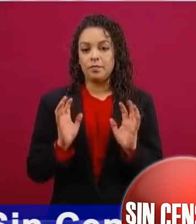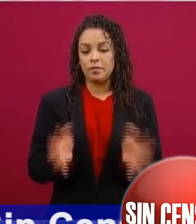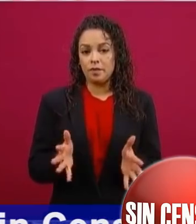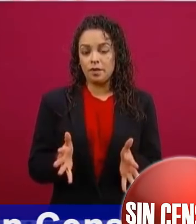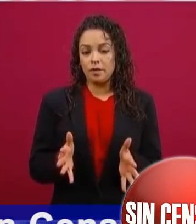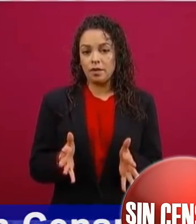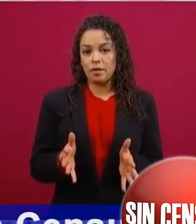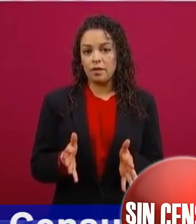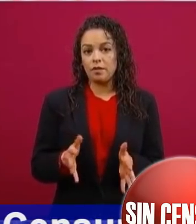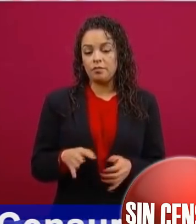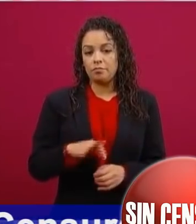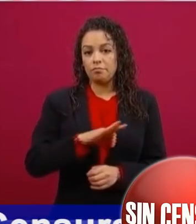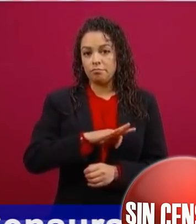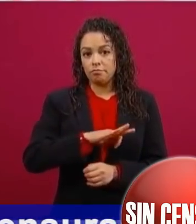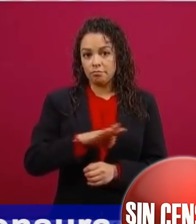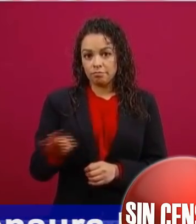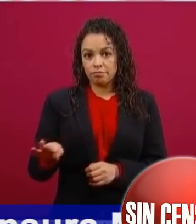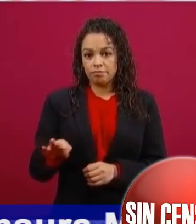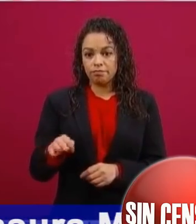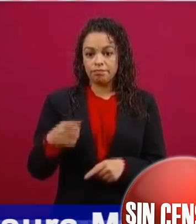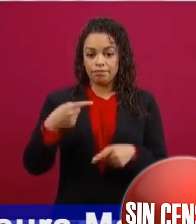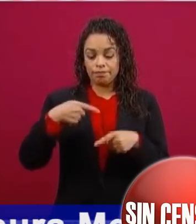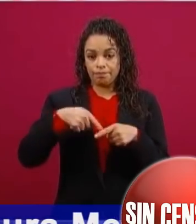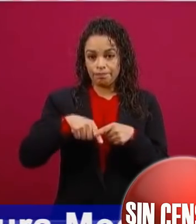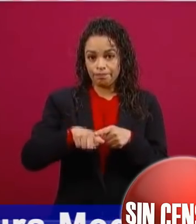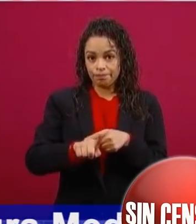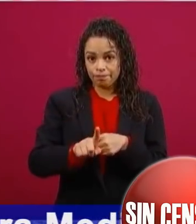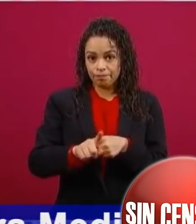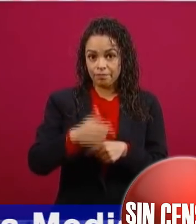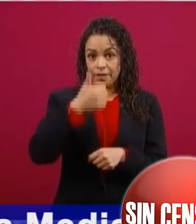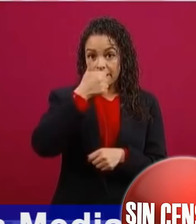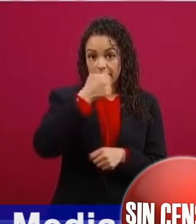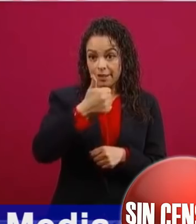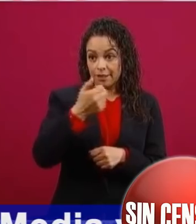procesar en las 6 refinerías